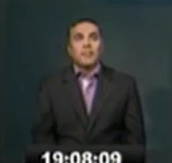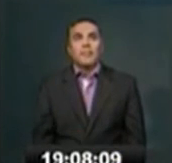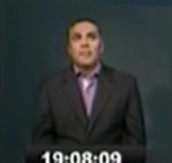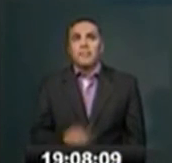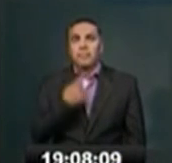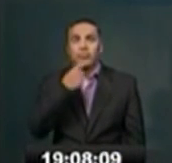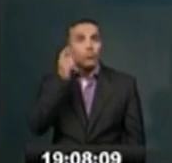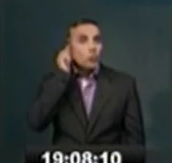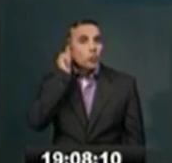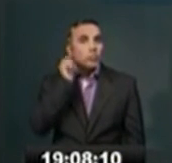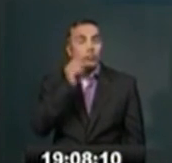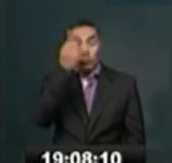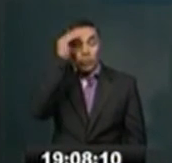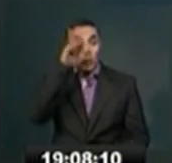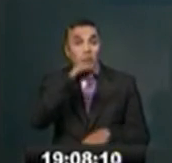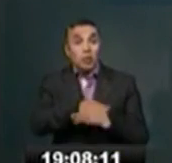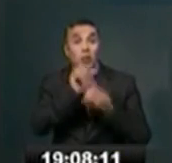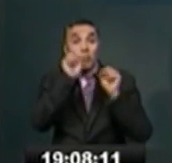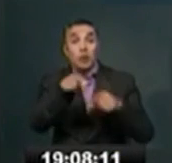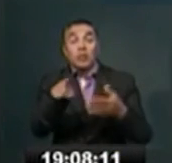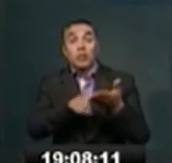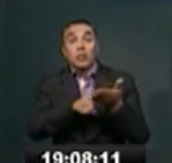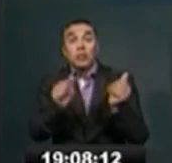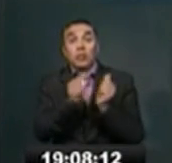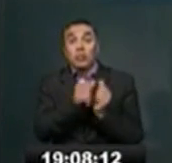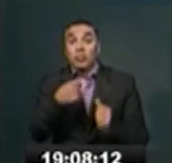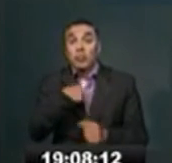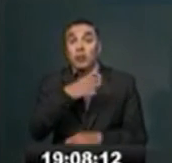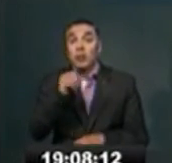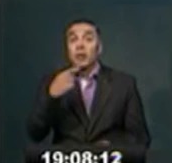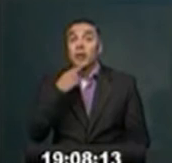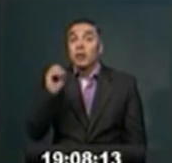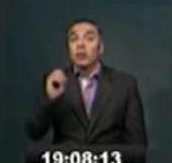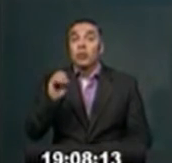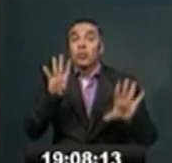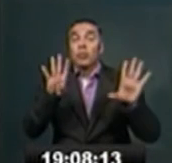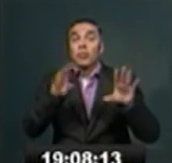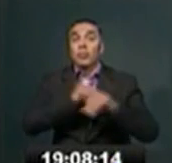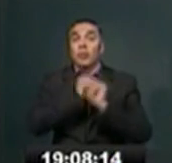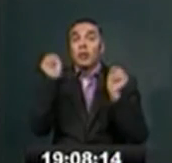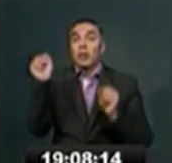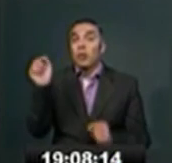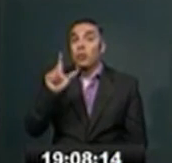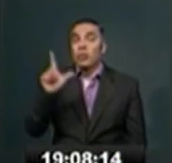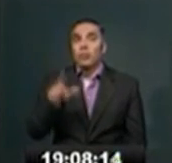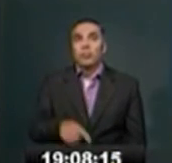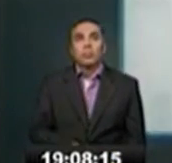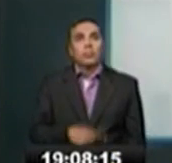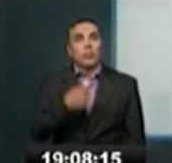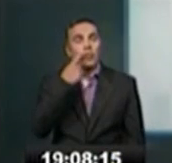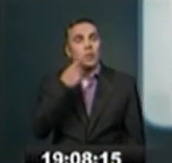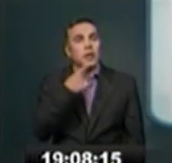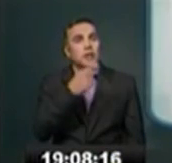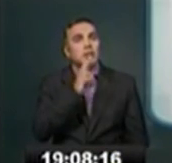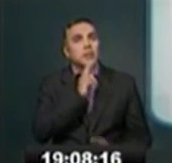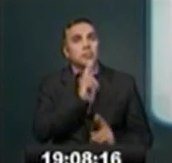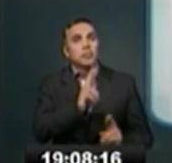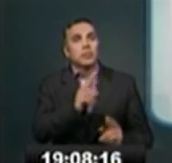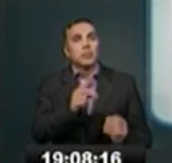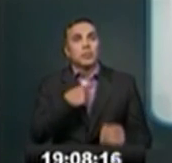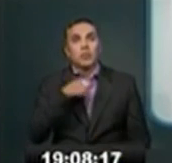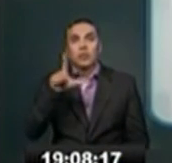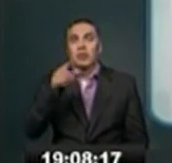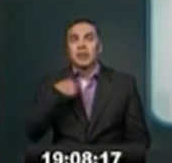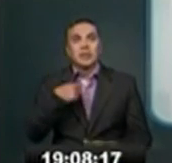Martínez le dice: buenas tardes, ¿podrás reunirte conmigo y el tío a las 9 horas el día lunes? Heriberto Glass responde: el lunes tengo